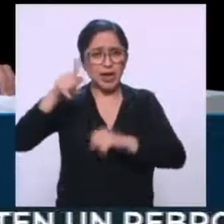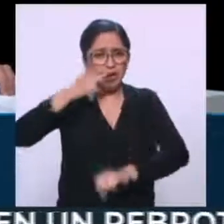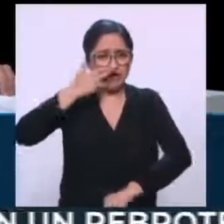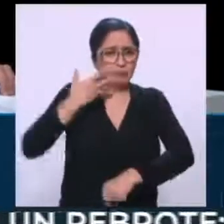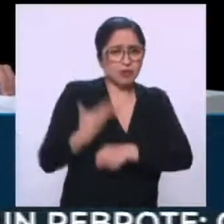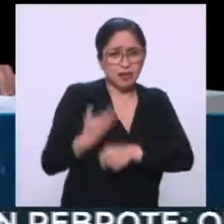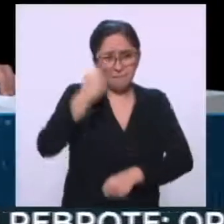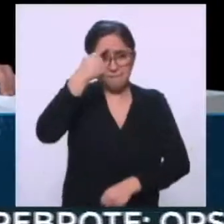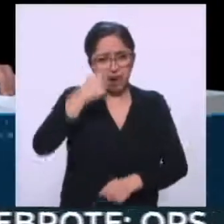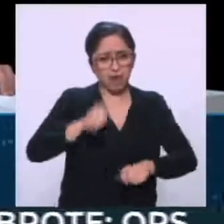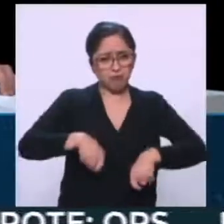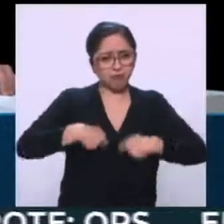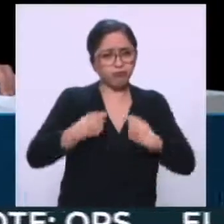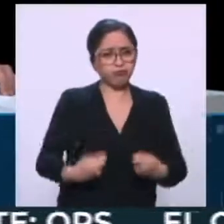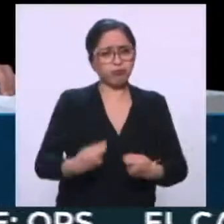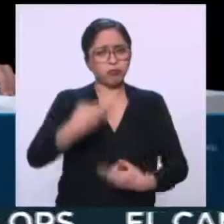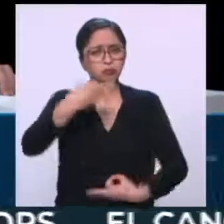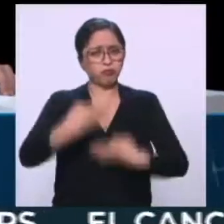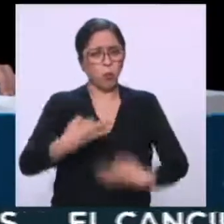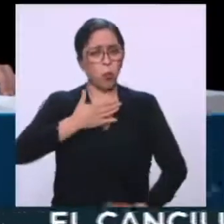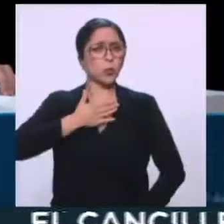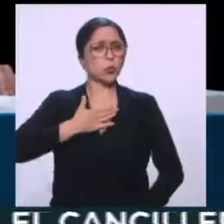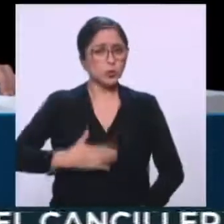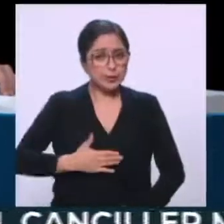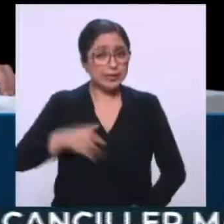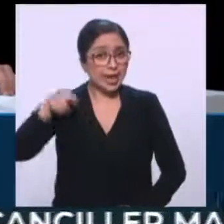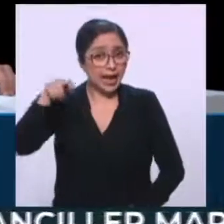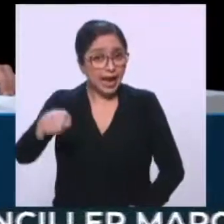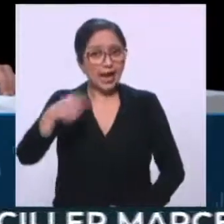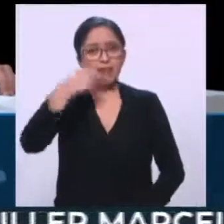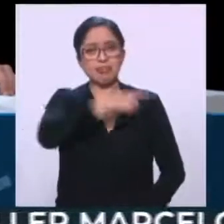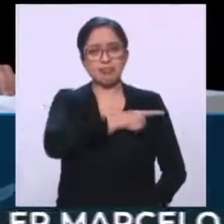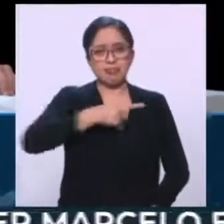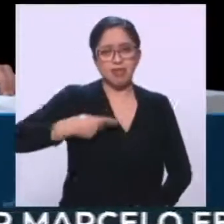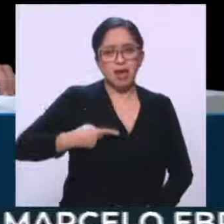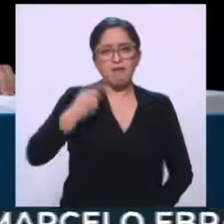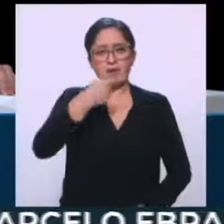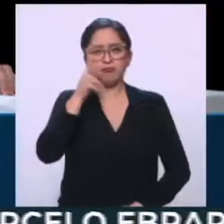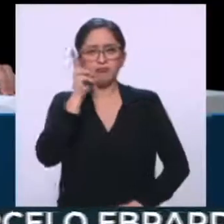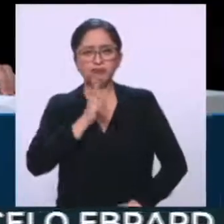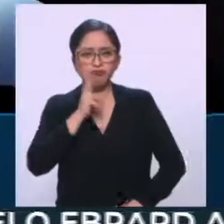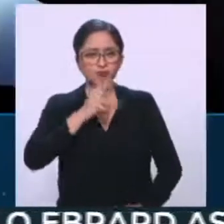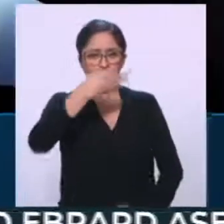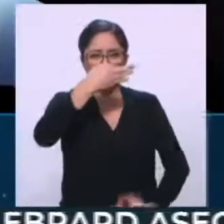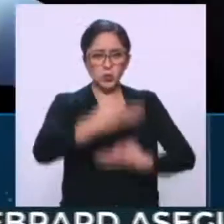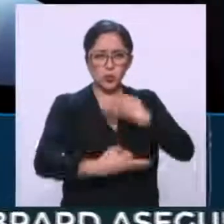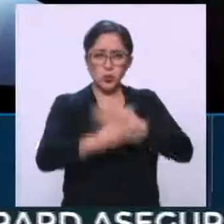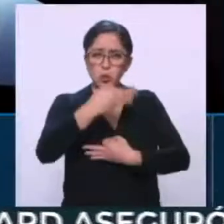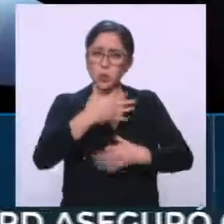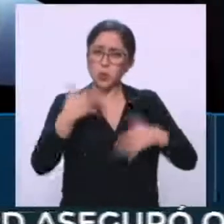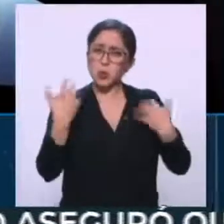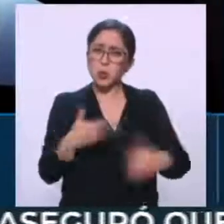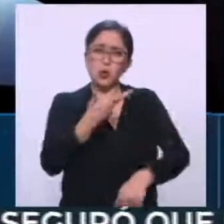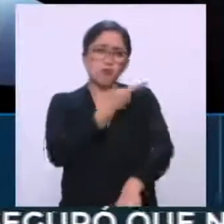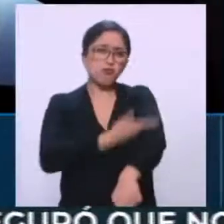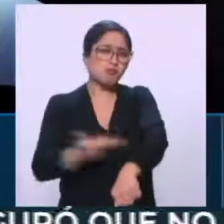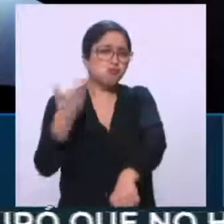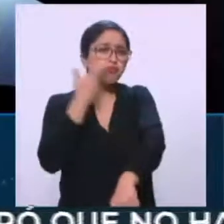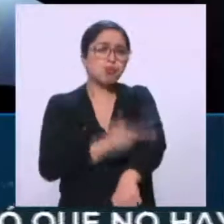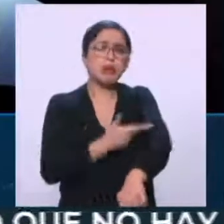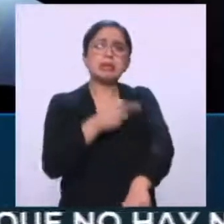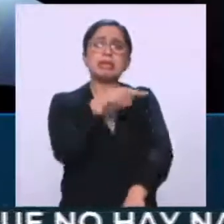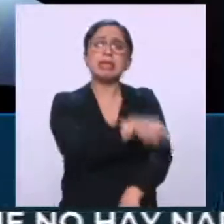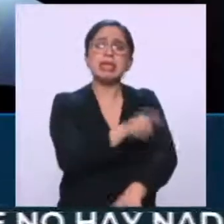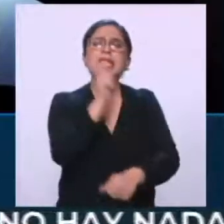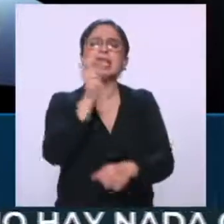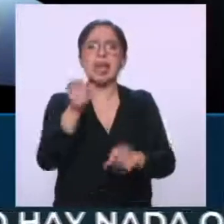justicia, de poder procesar debidamente a Cienfuegos en este proceso, que va a ser un proceso que va a marcar un